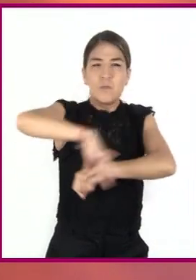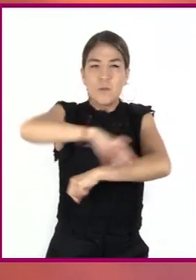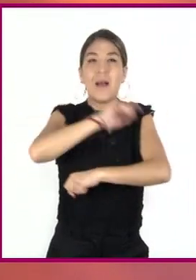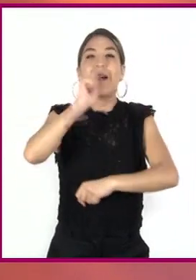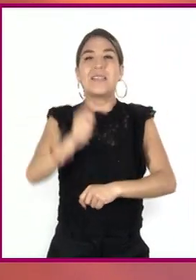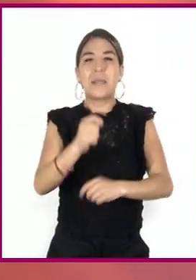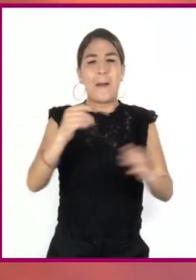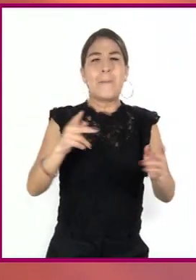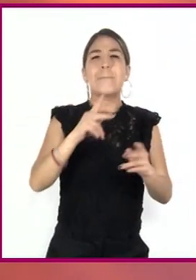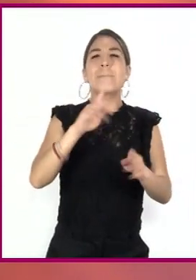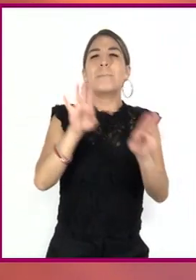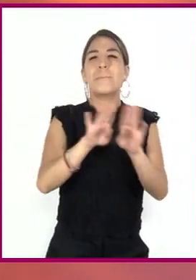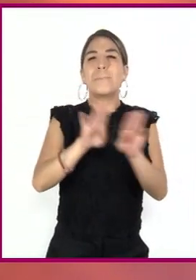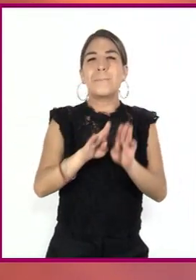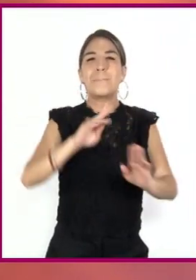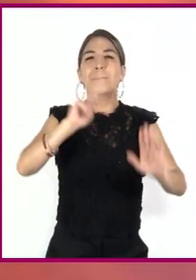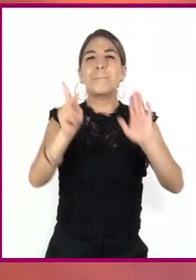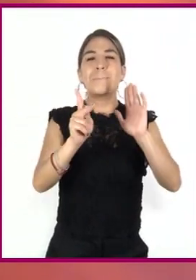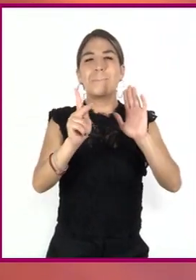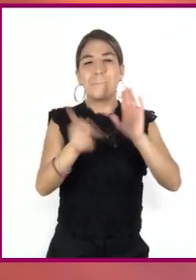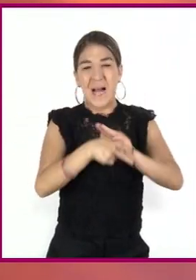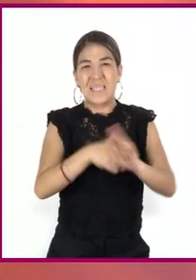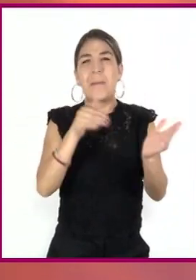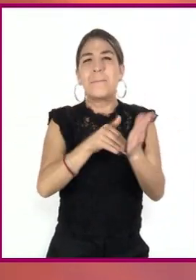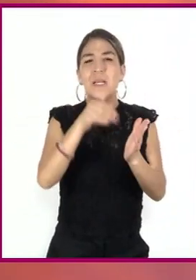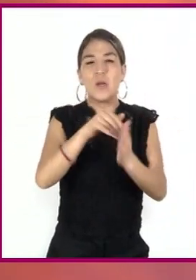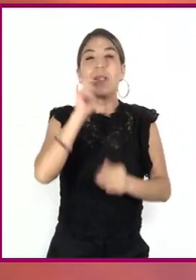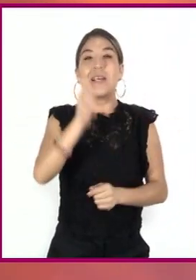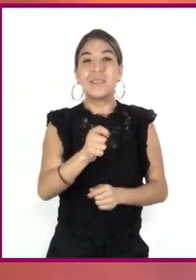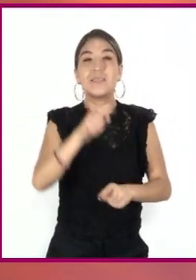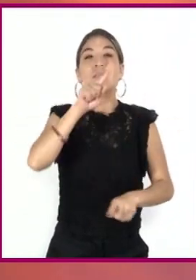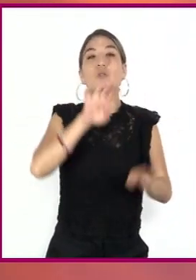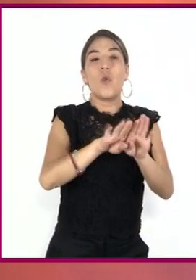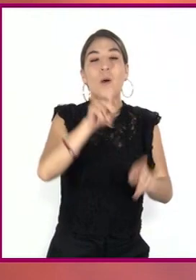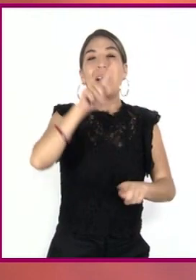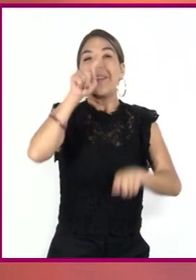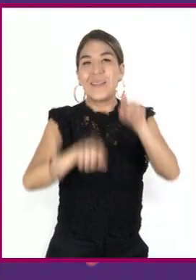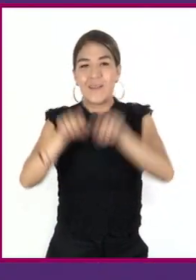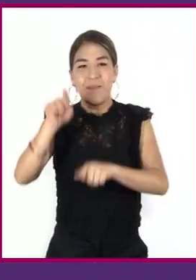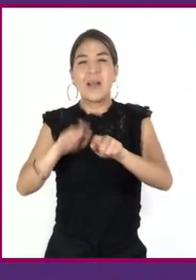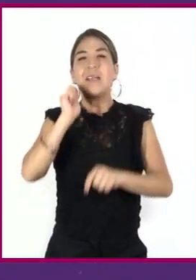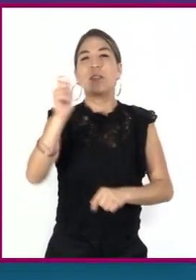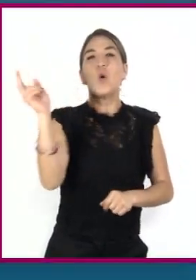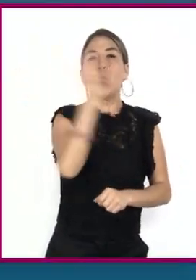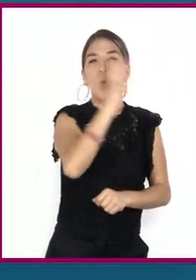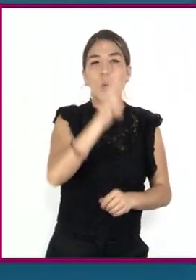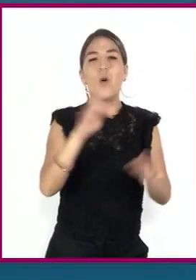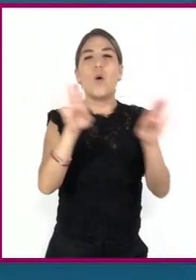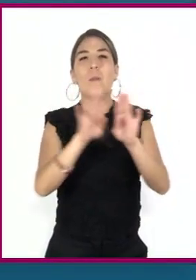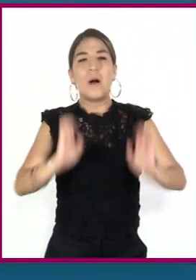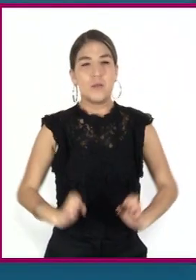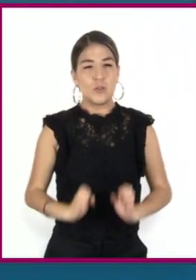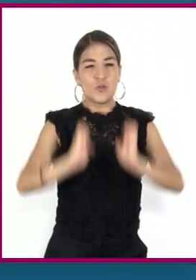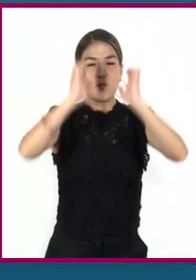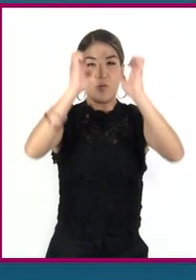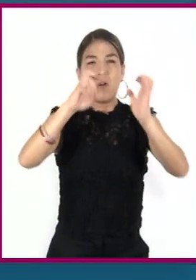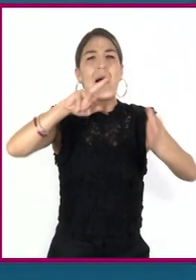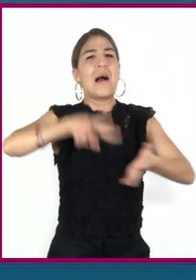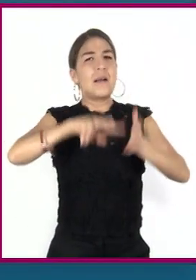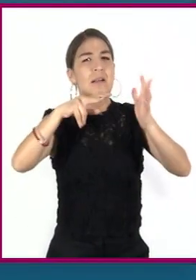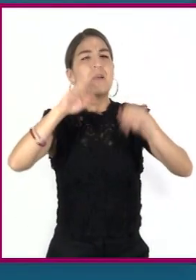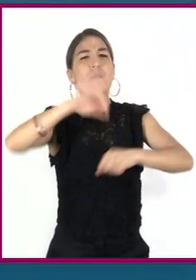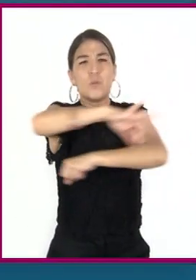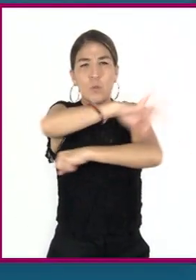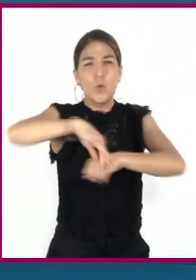millón es un término común utilizado para medir la calidad del aire en el interior de los edificios. Los arquitectos basan su diseño en el